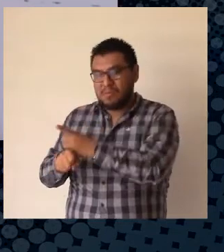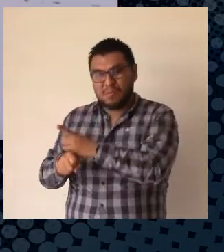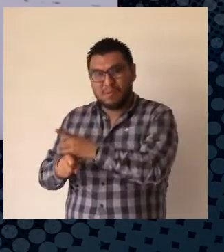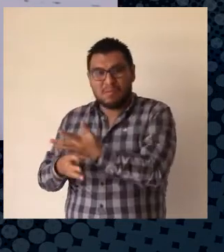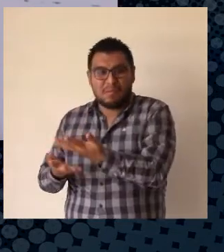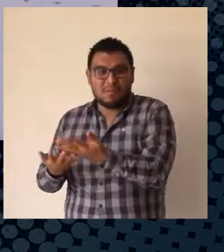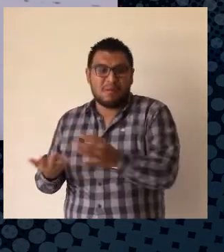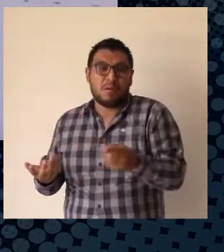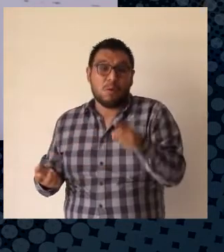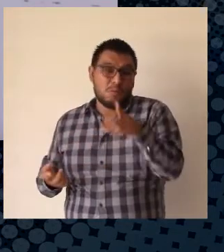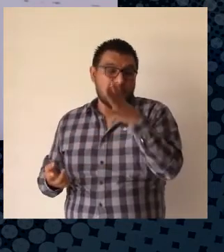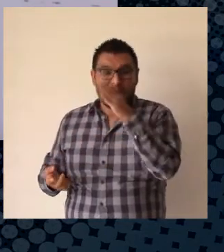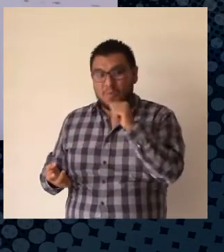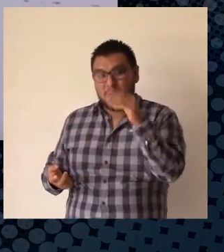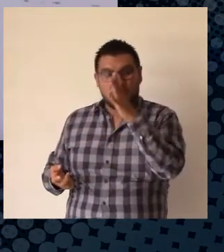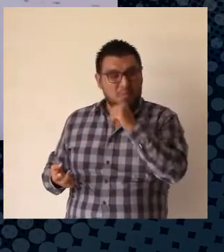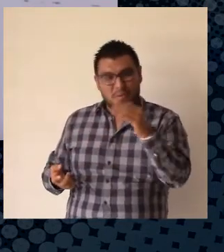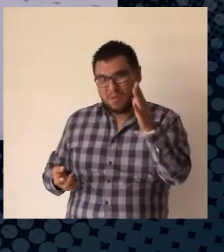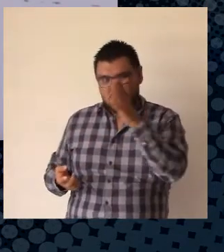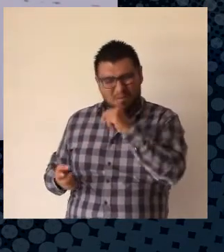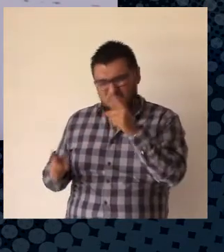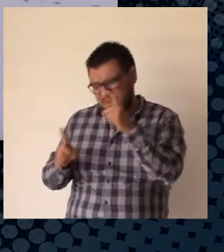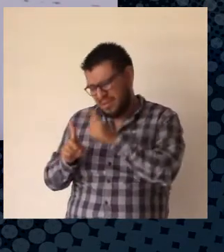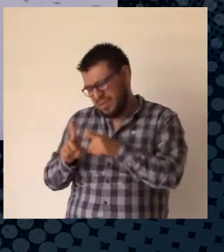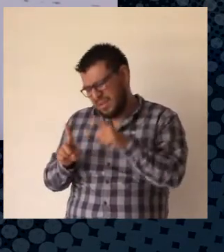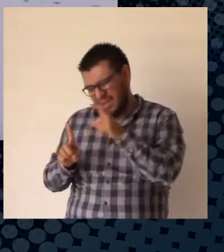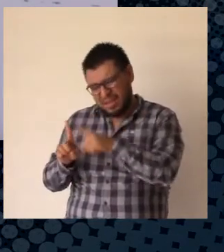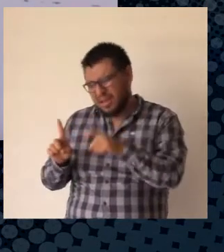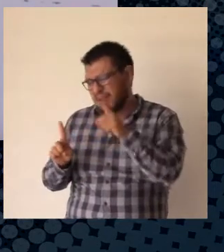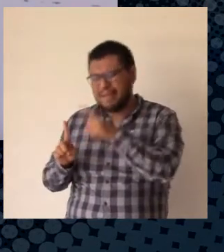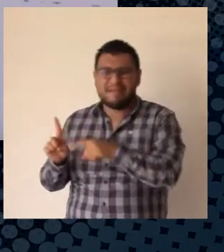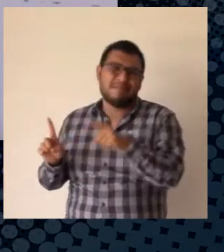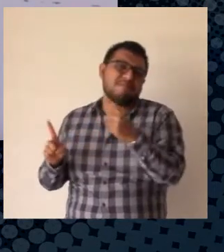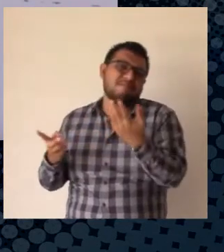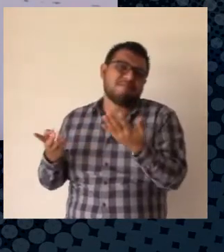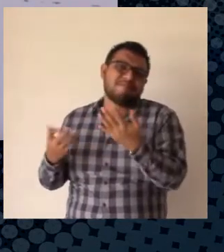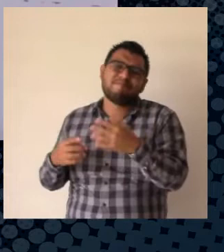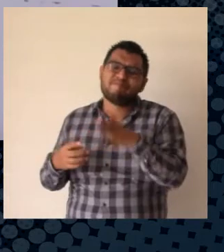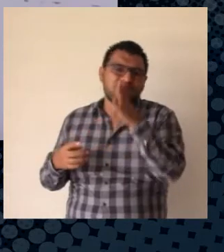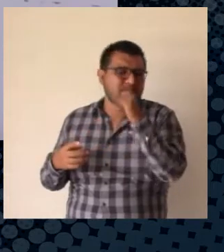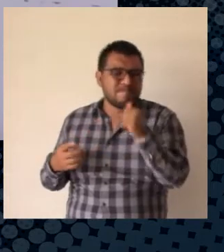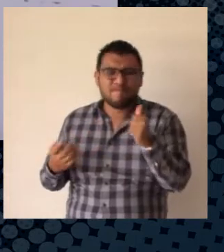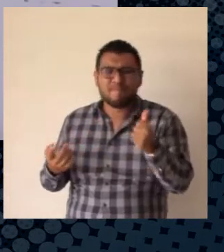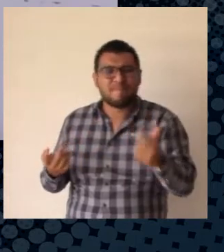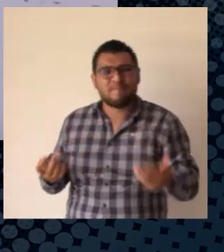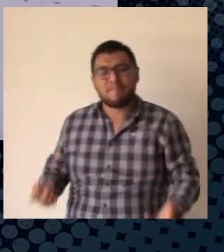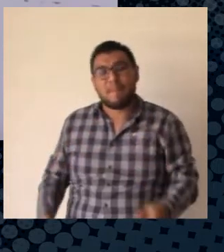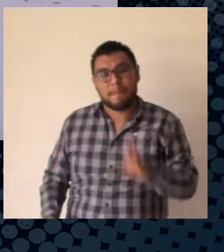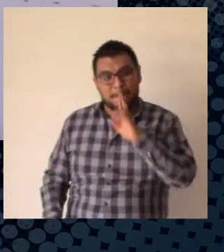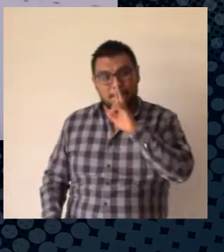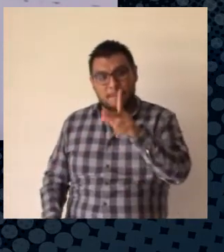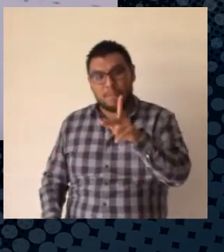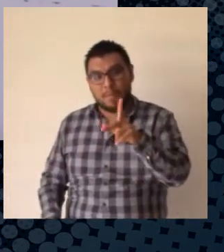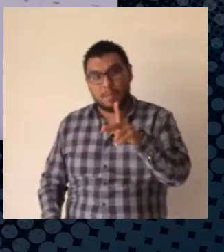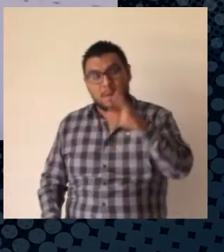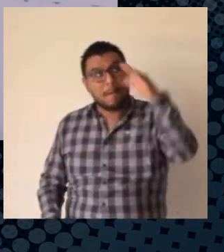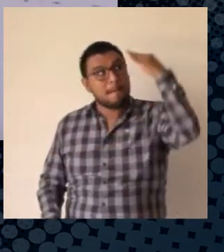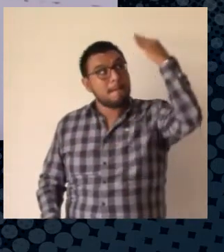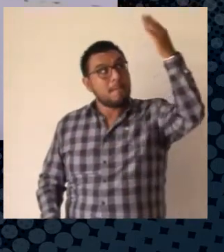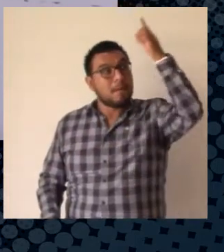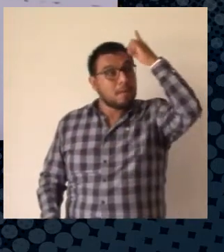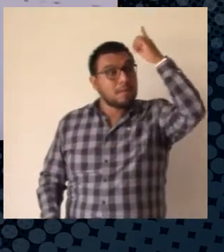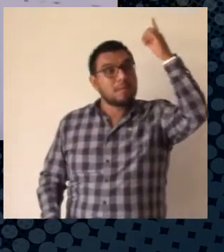Tú no tienes por qué meterte a juzgarlo y a criticarlo y a... No. Mejor pidamos al